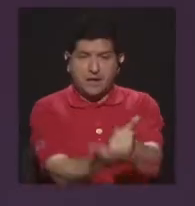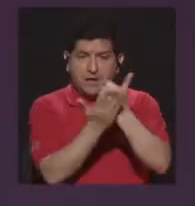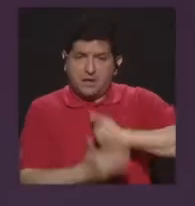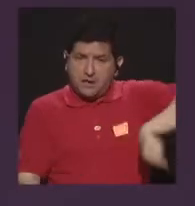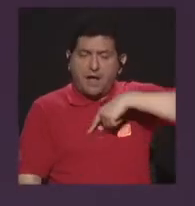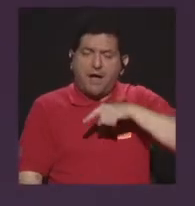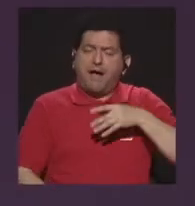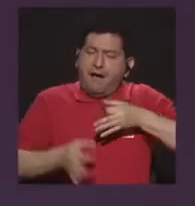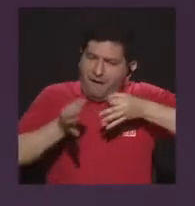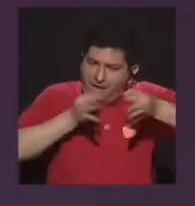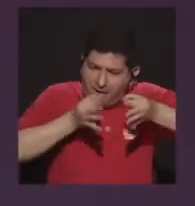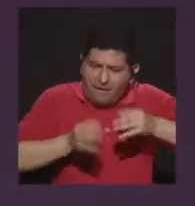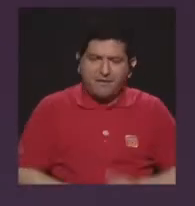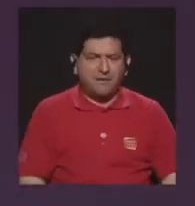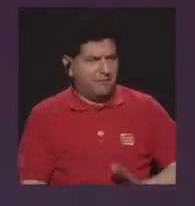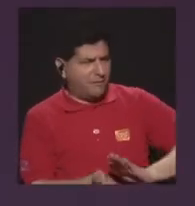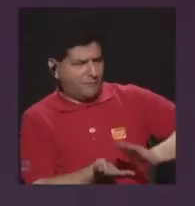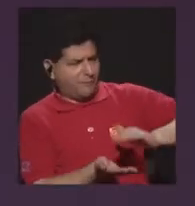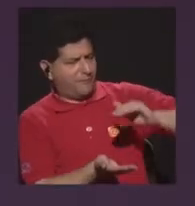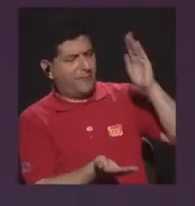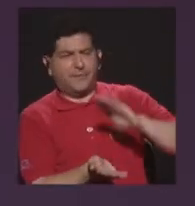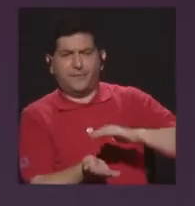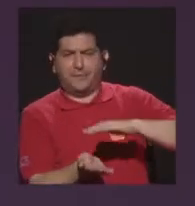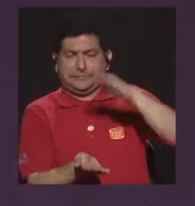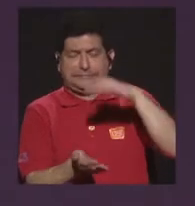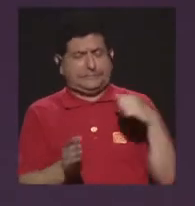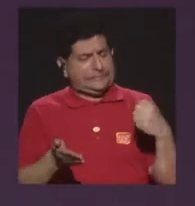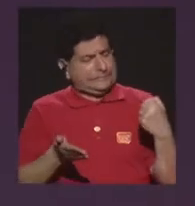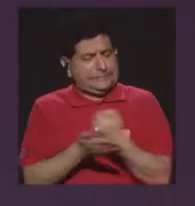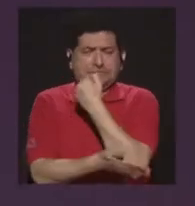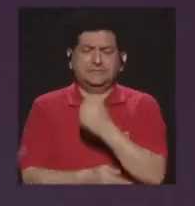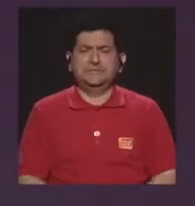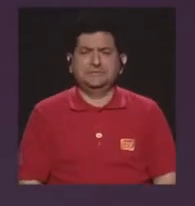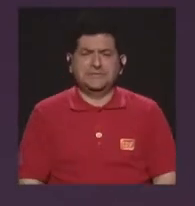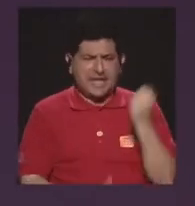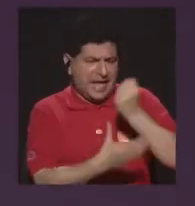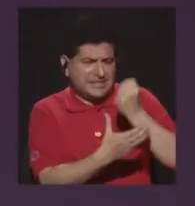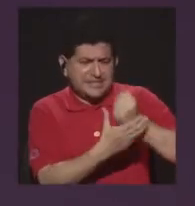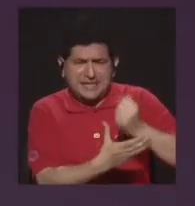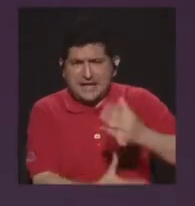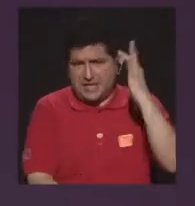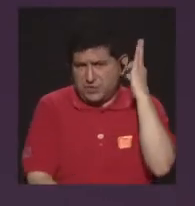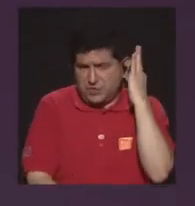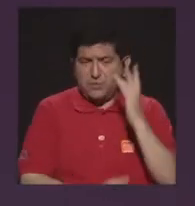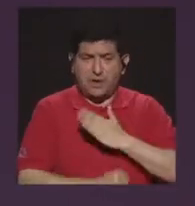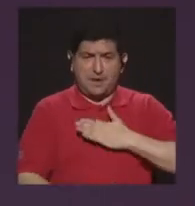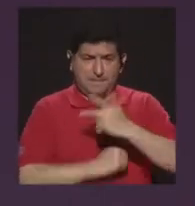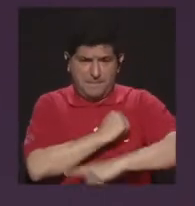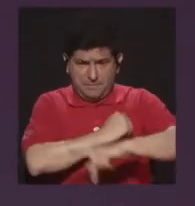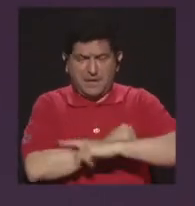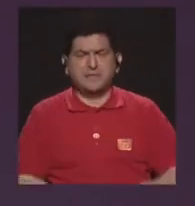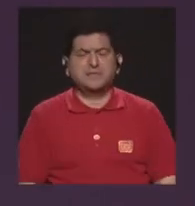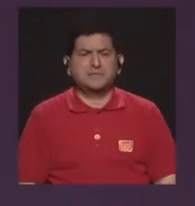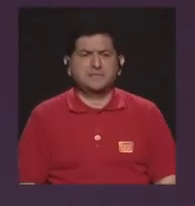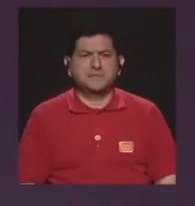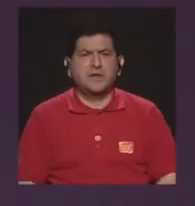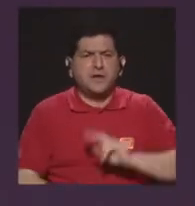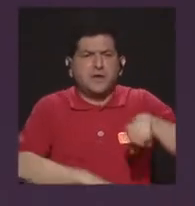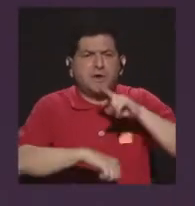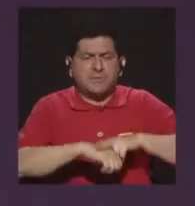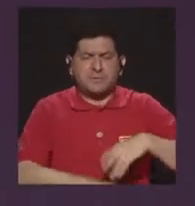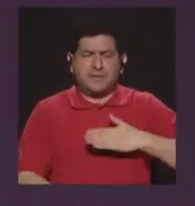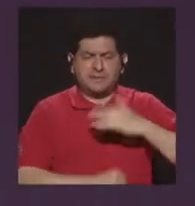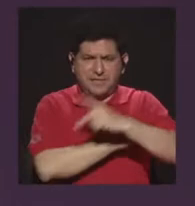a explicar el incremento lamentable de la violencia feminicida en mi país. Cada día en promedio son asesinadas